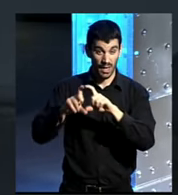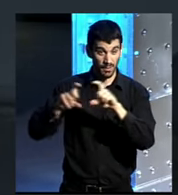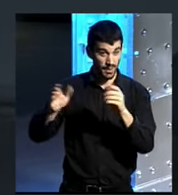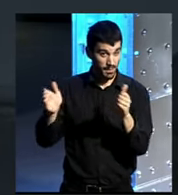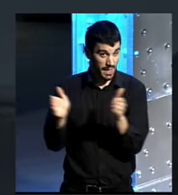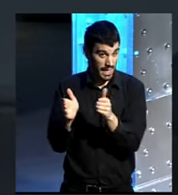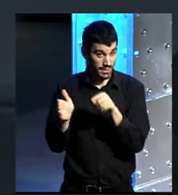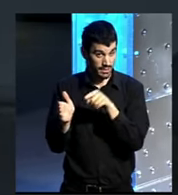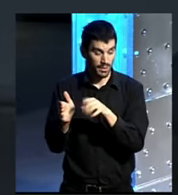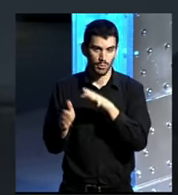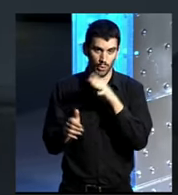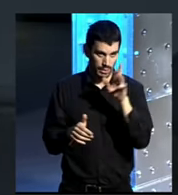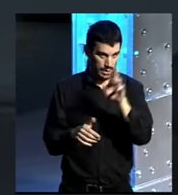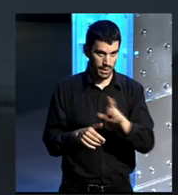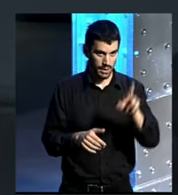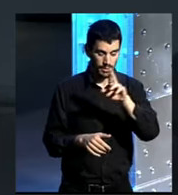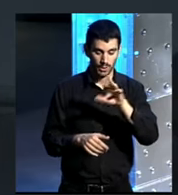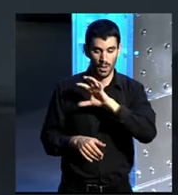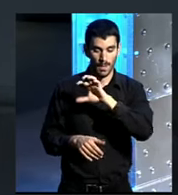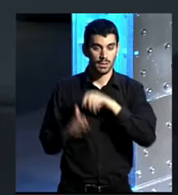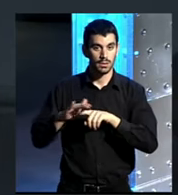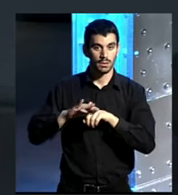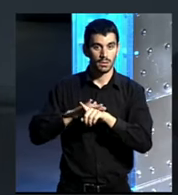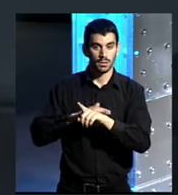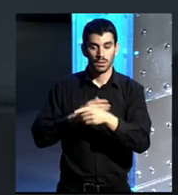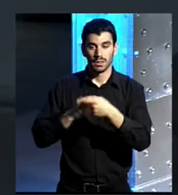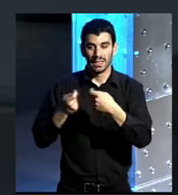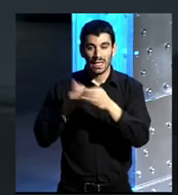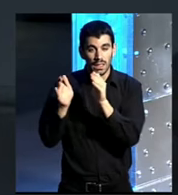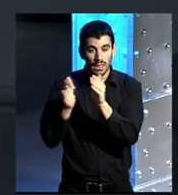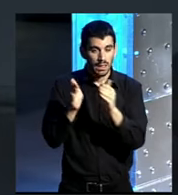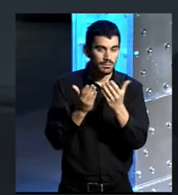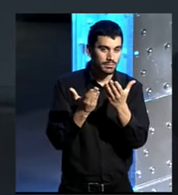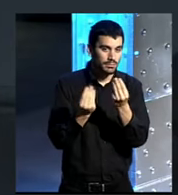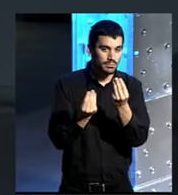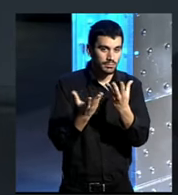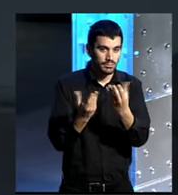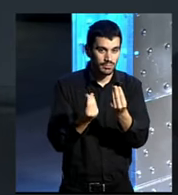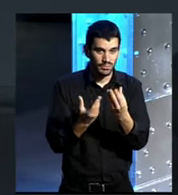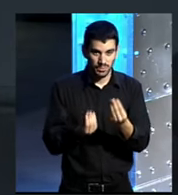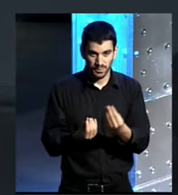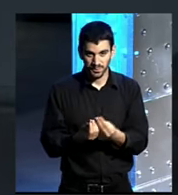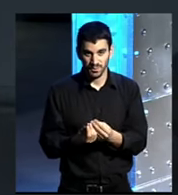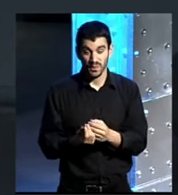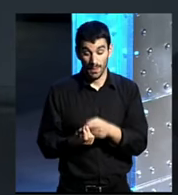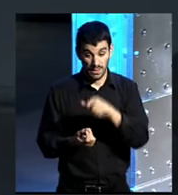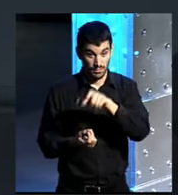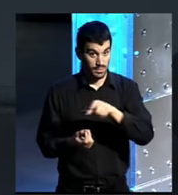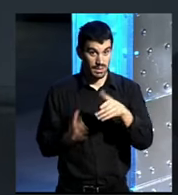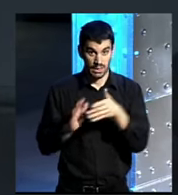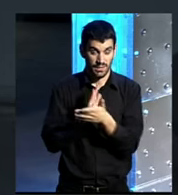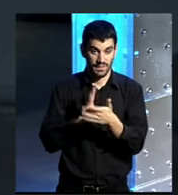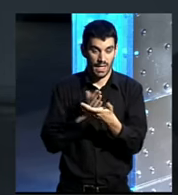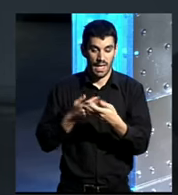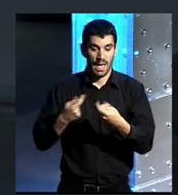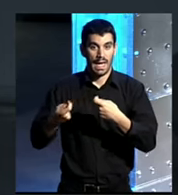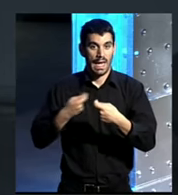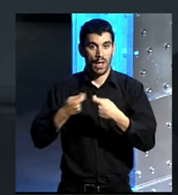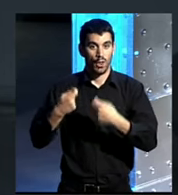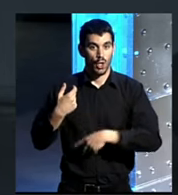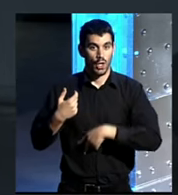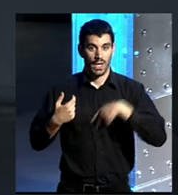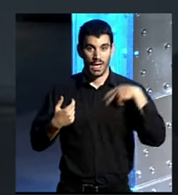ya decimos, muchísimos y que tienen un impacto muy grande en las comunidades donde están, porque dan servicio